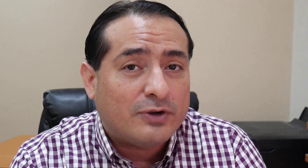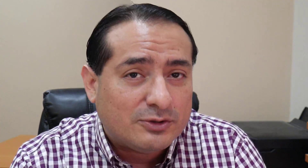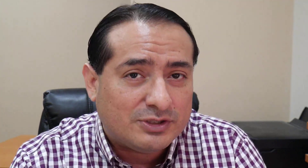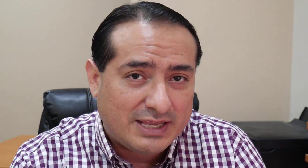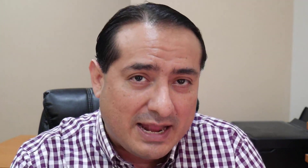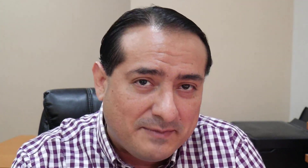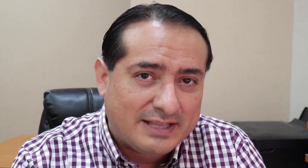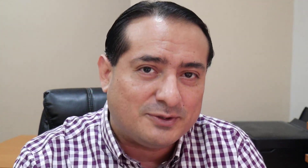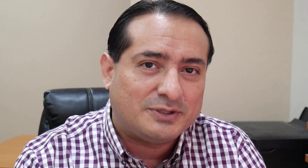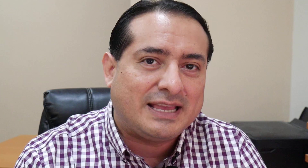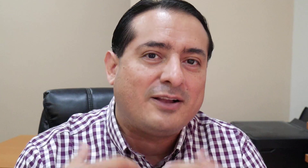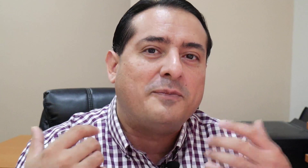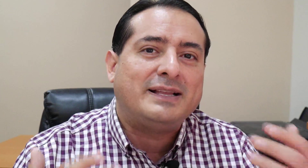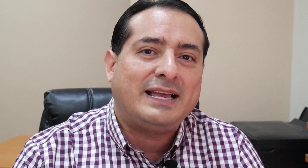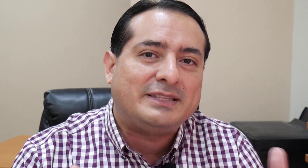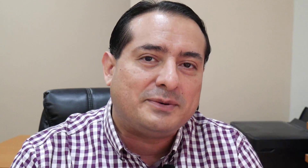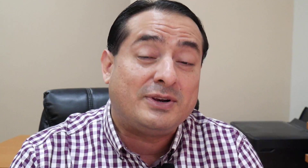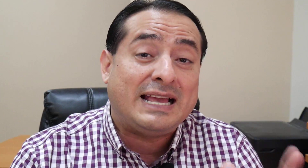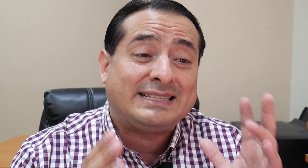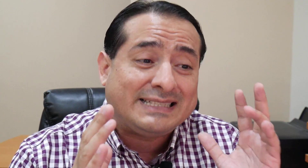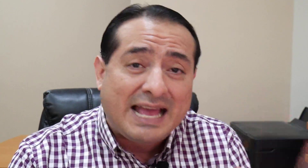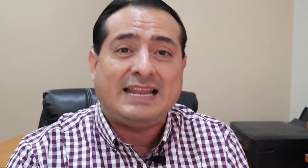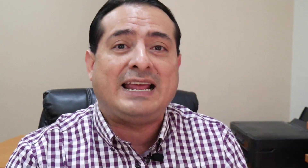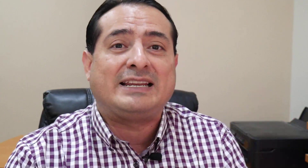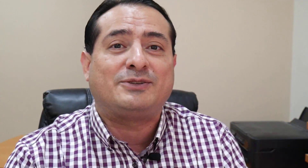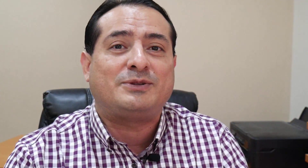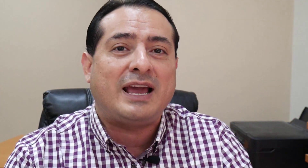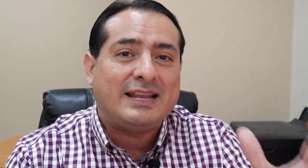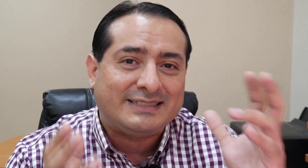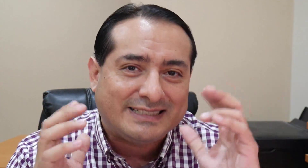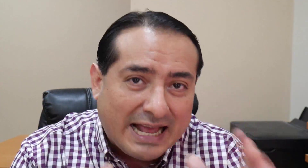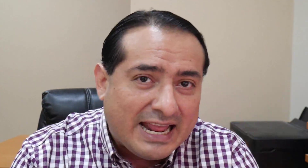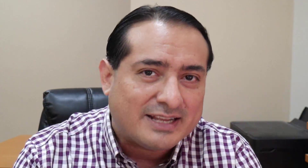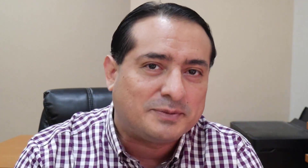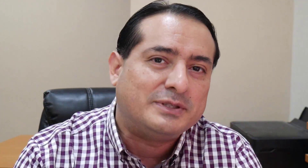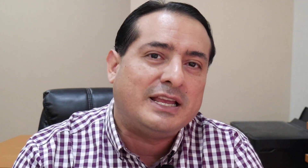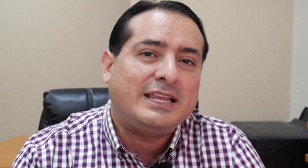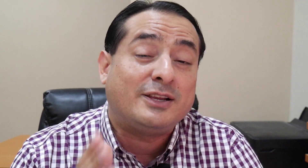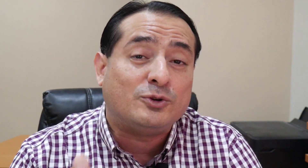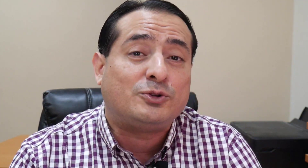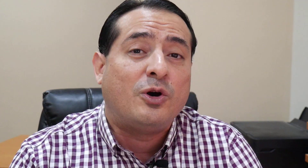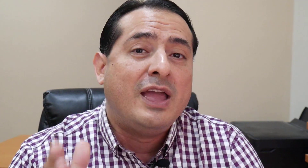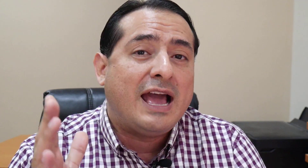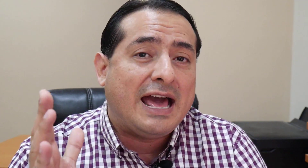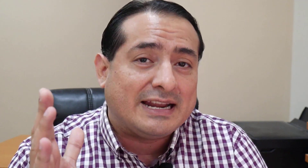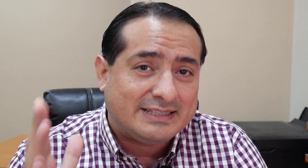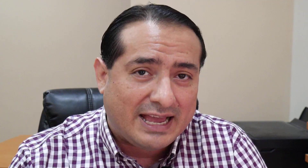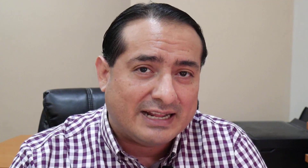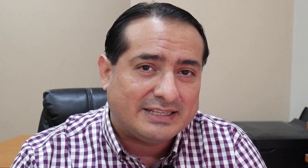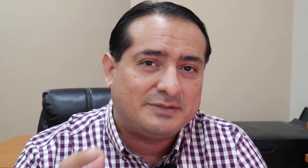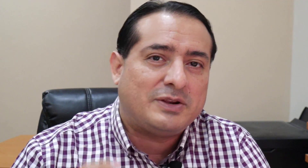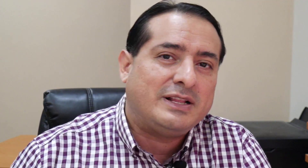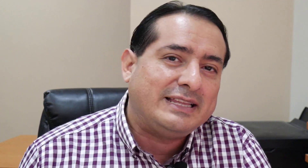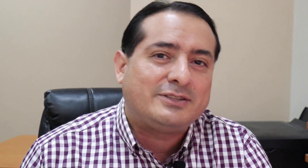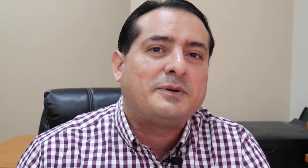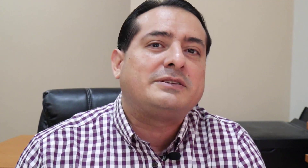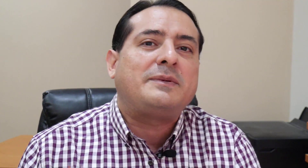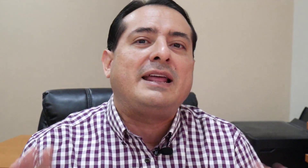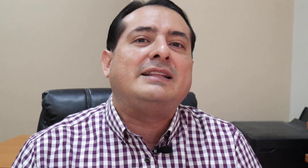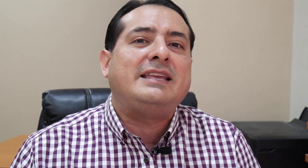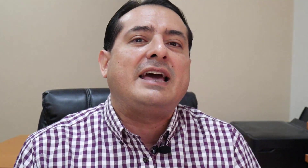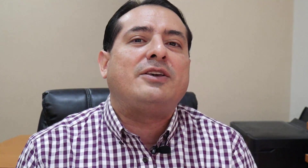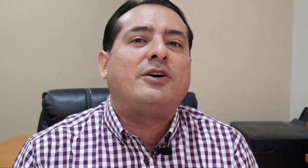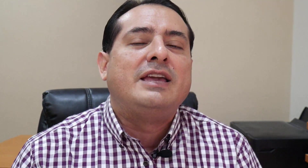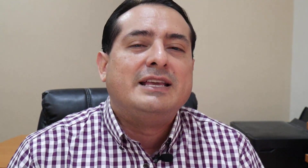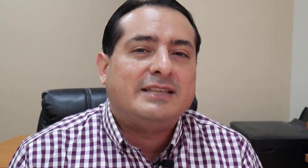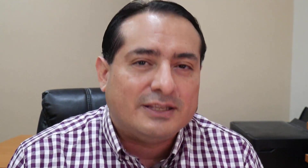puntual fue esos señalamientos que el comandante borró las salas las redes sociales sale a responderle incluso a retar a andrés manuel de esto vamos a